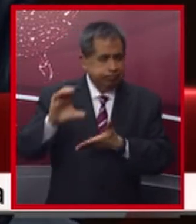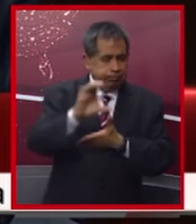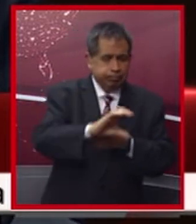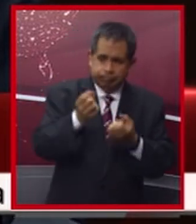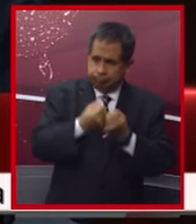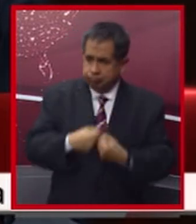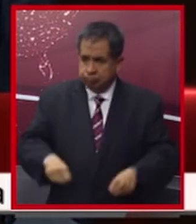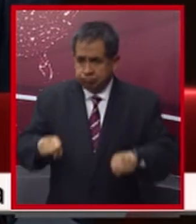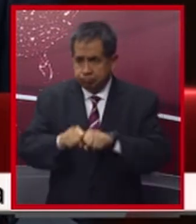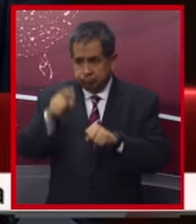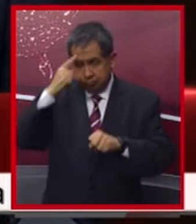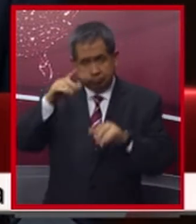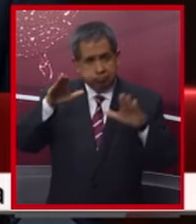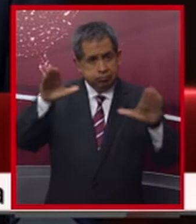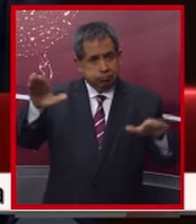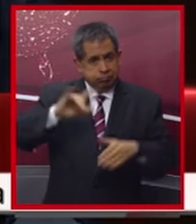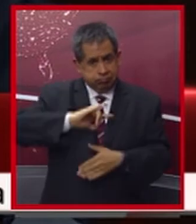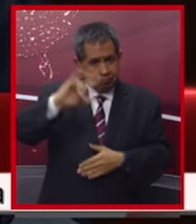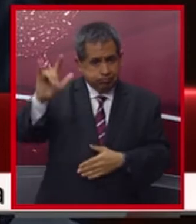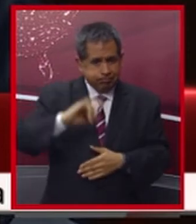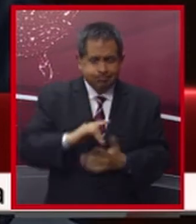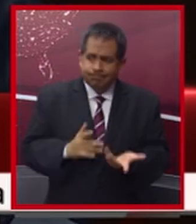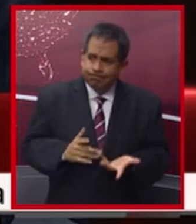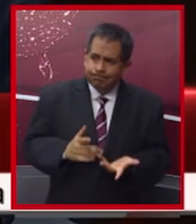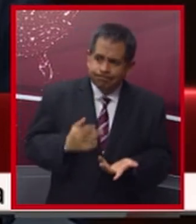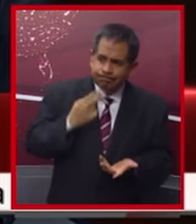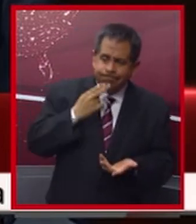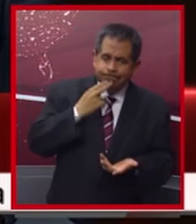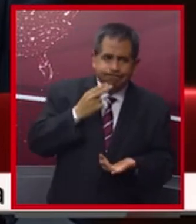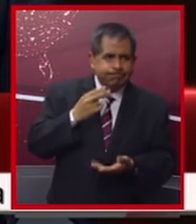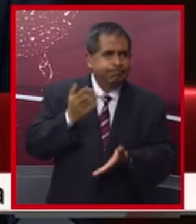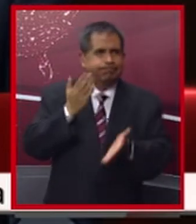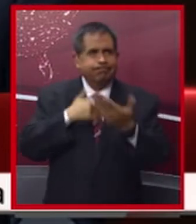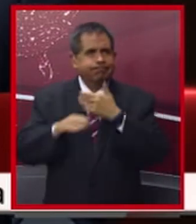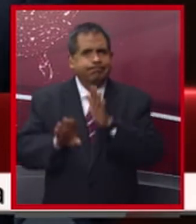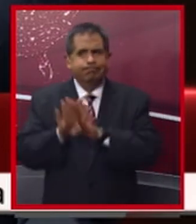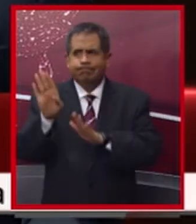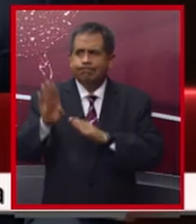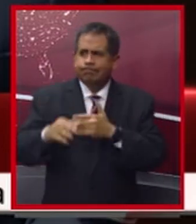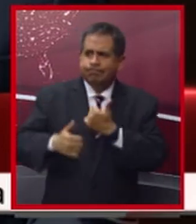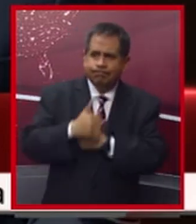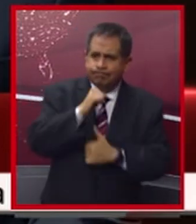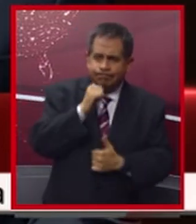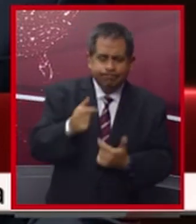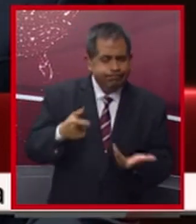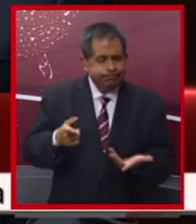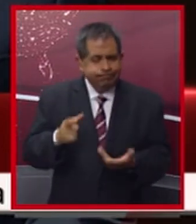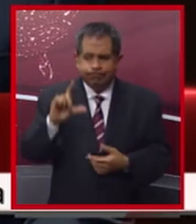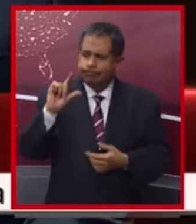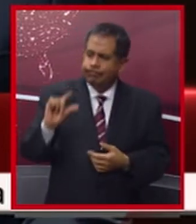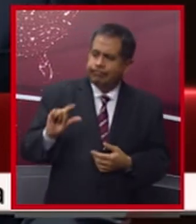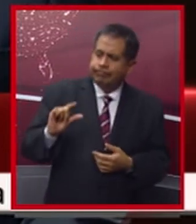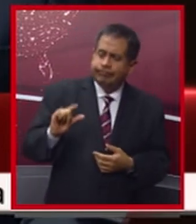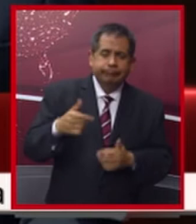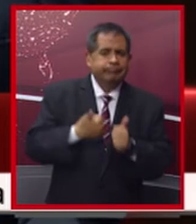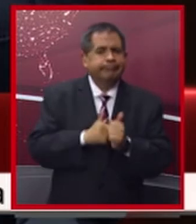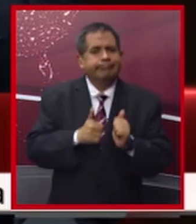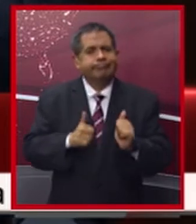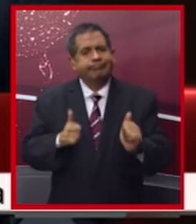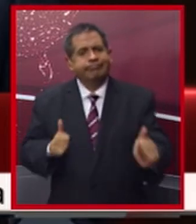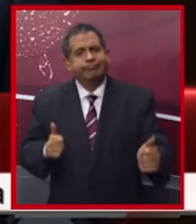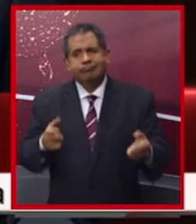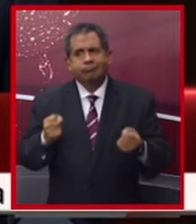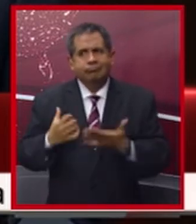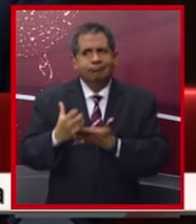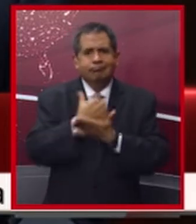transporte aéreo, lejos de contribuir en su desarrollo y competencia, han ocasionado un rezago si